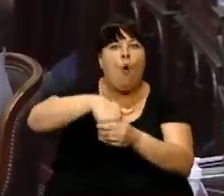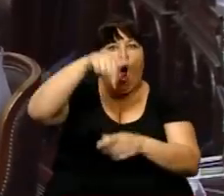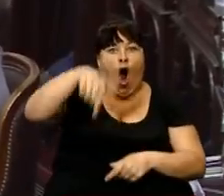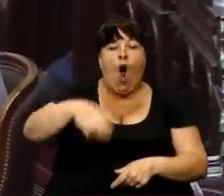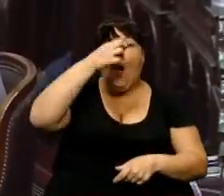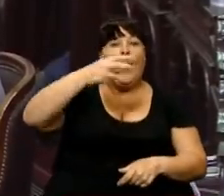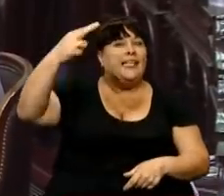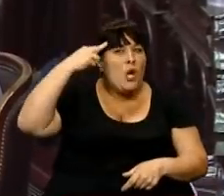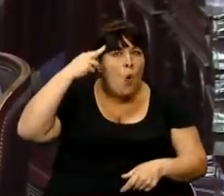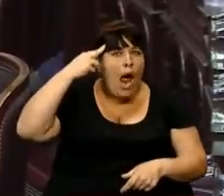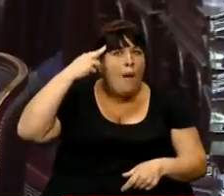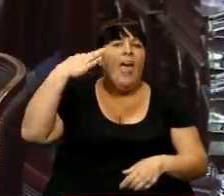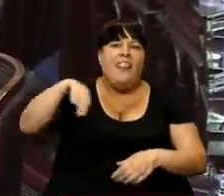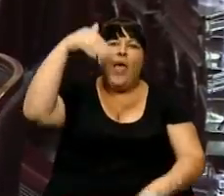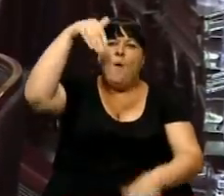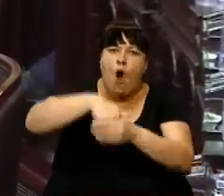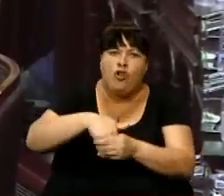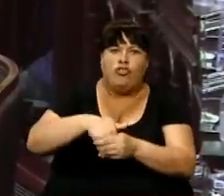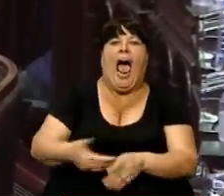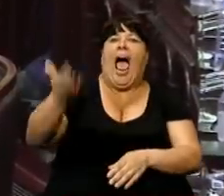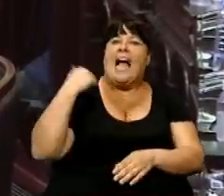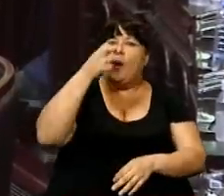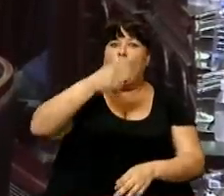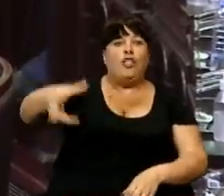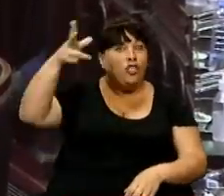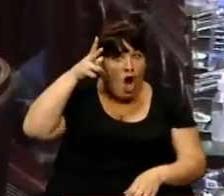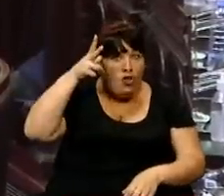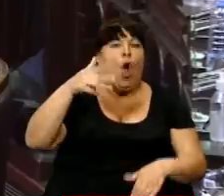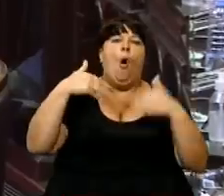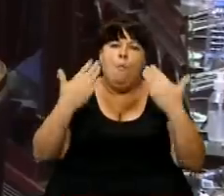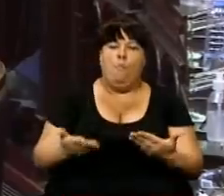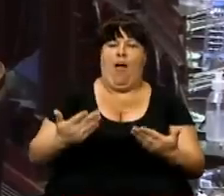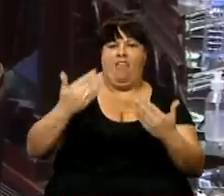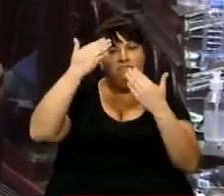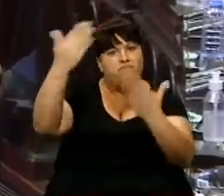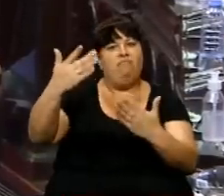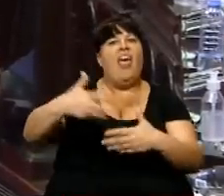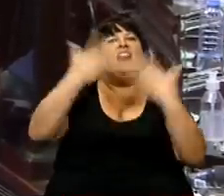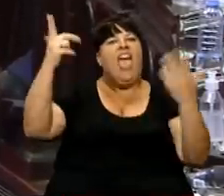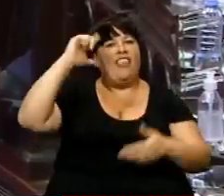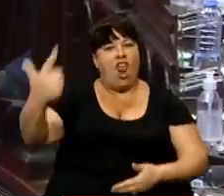hoy 29, si hubiéramos votado ayer 28, hubiéramos honrado